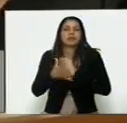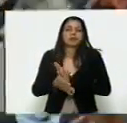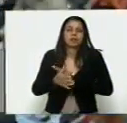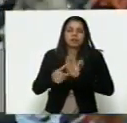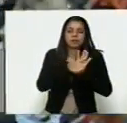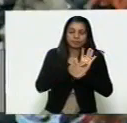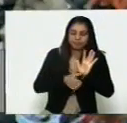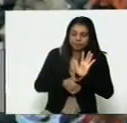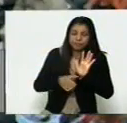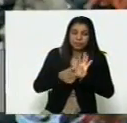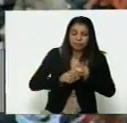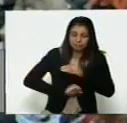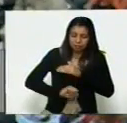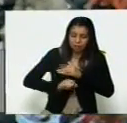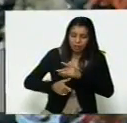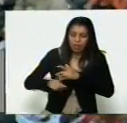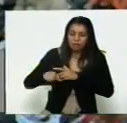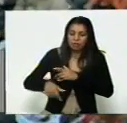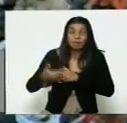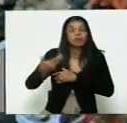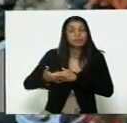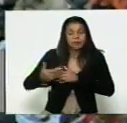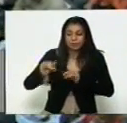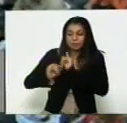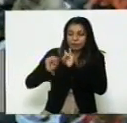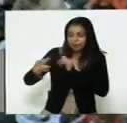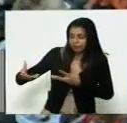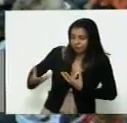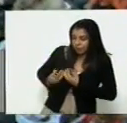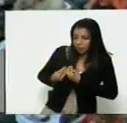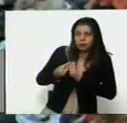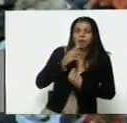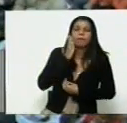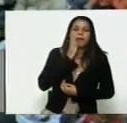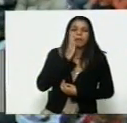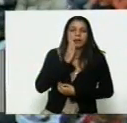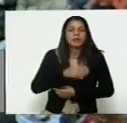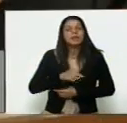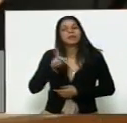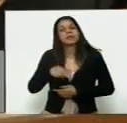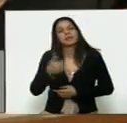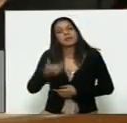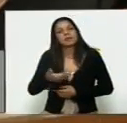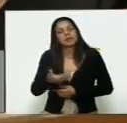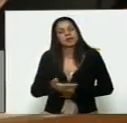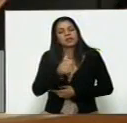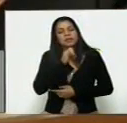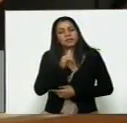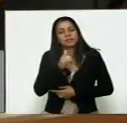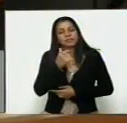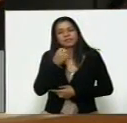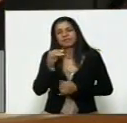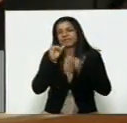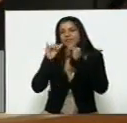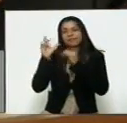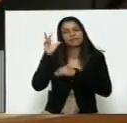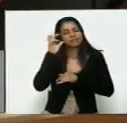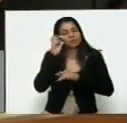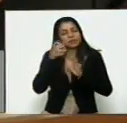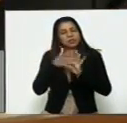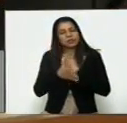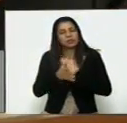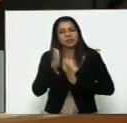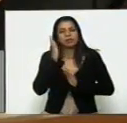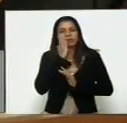cesárea. 12. La importancia y los beneficios para las madres, los recién